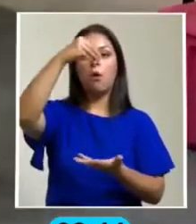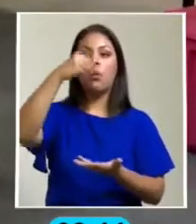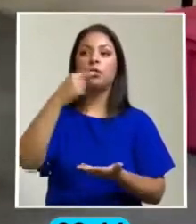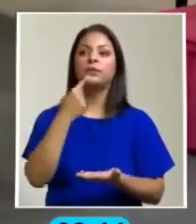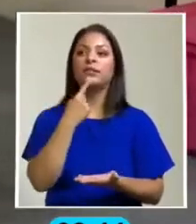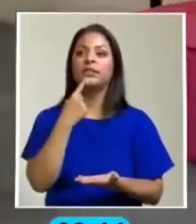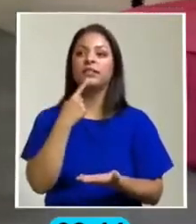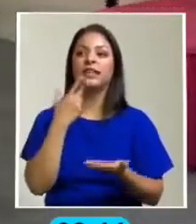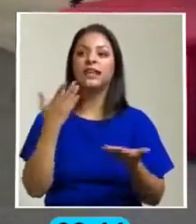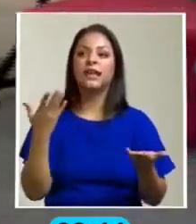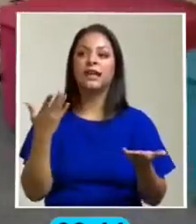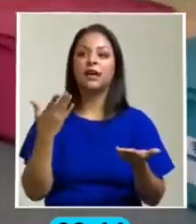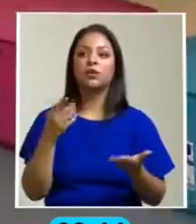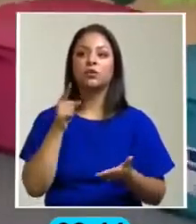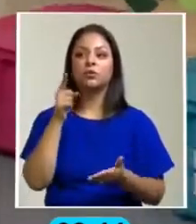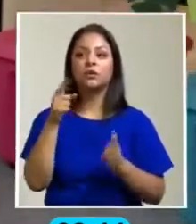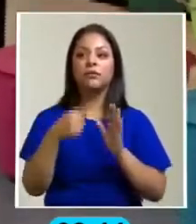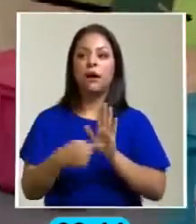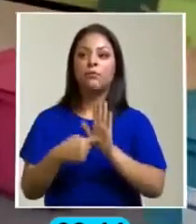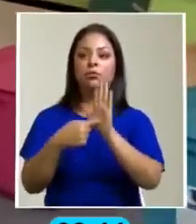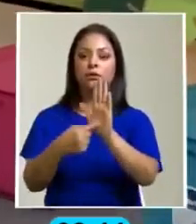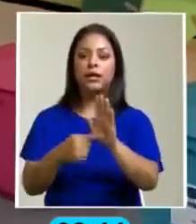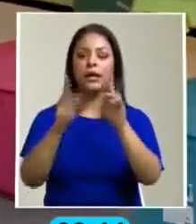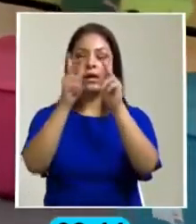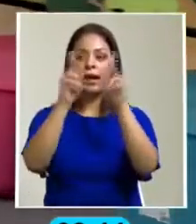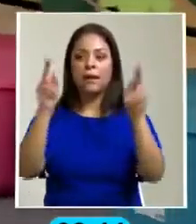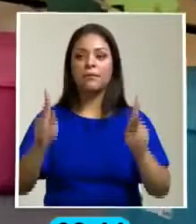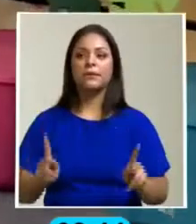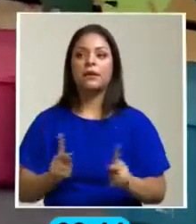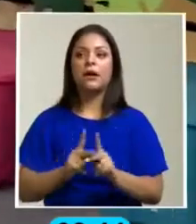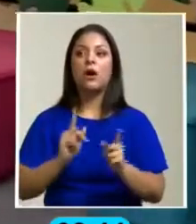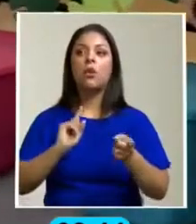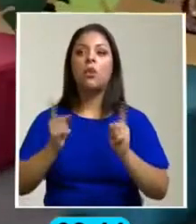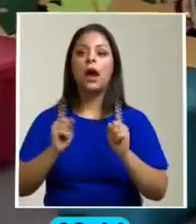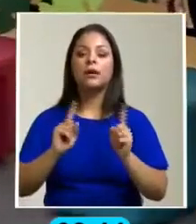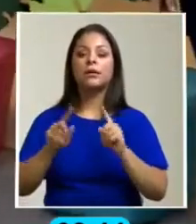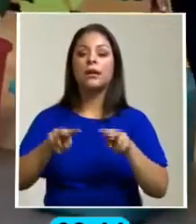vas a representar en la pizarra cuál es el valor que tiraste?